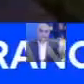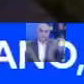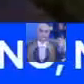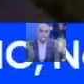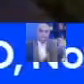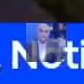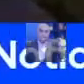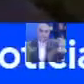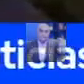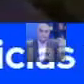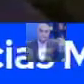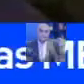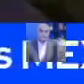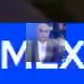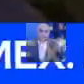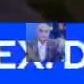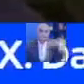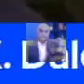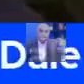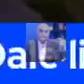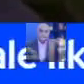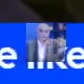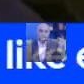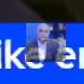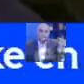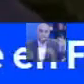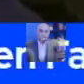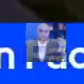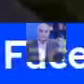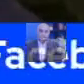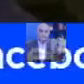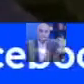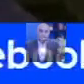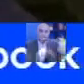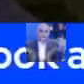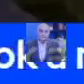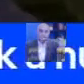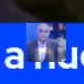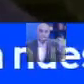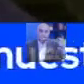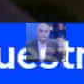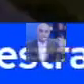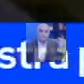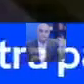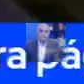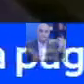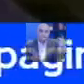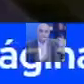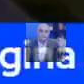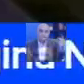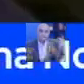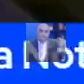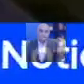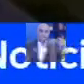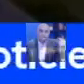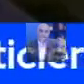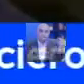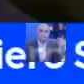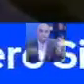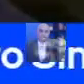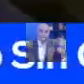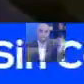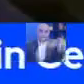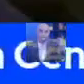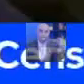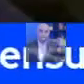en los medios de comunicación. Jaime Hernández, por eso te pedí que te quedaras, perdón, ya nos habíamos despedido, pero para mí es